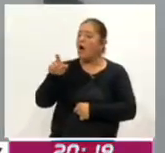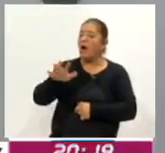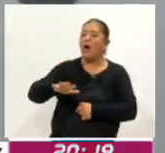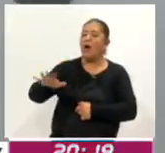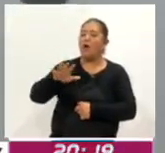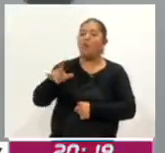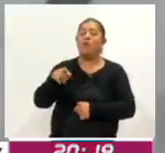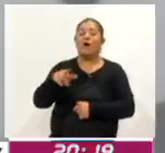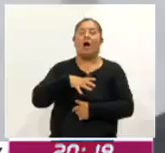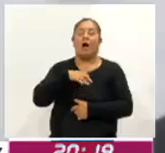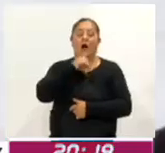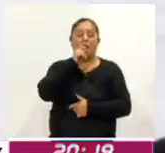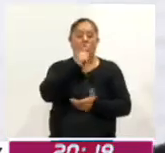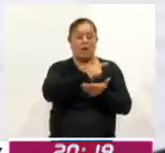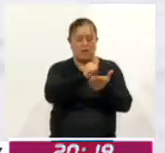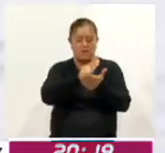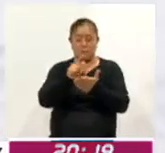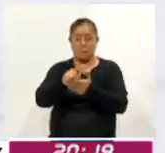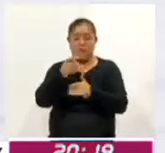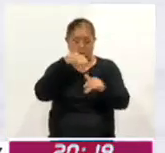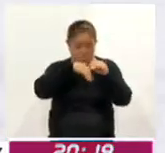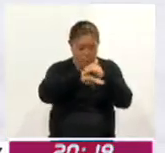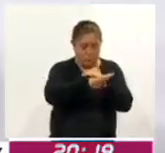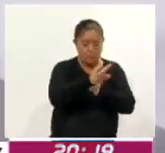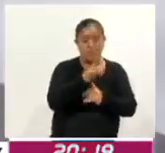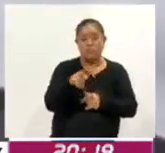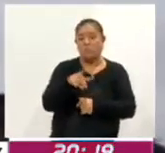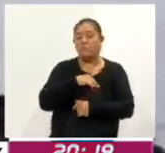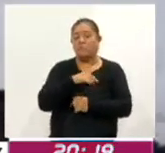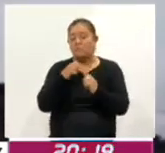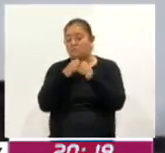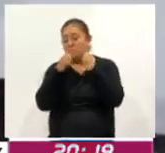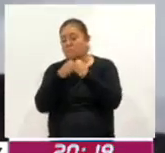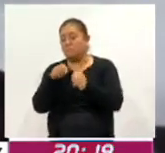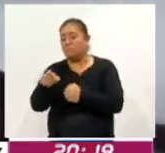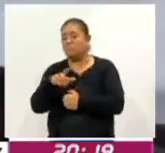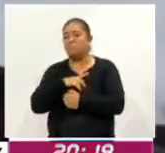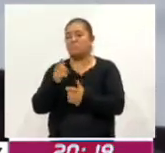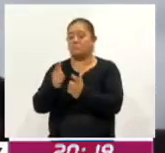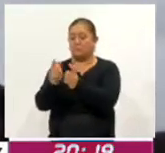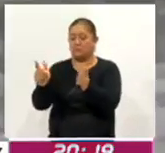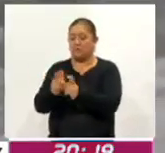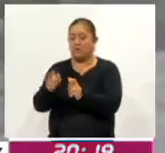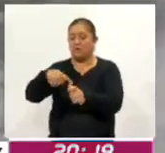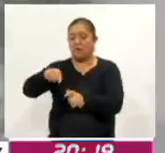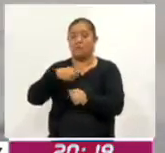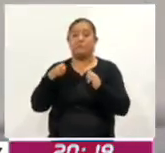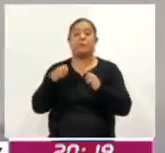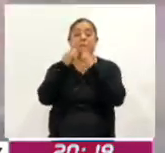abastecimiento de agua potable, refugios temporales, unidades médicas y brigadas de emergencia.